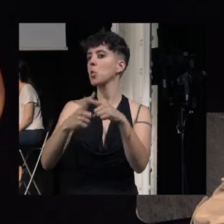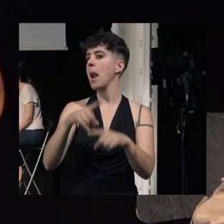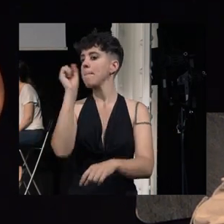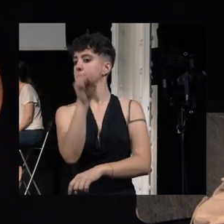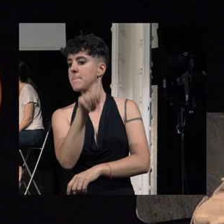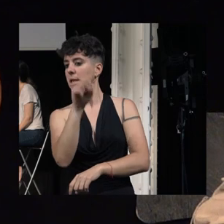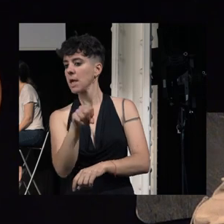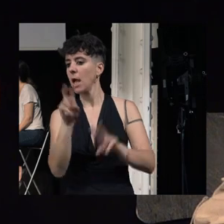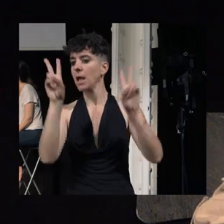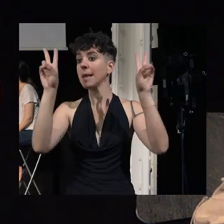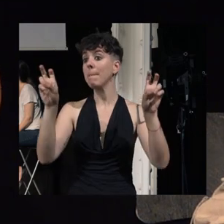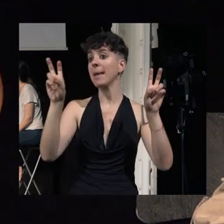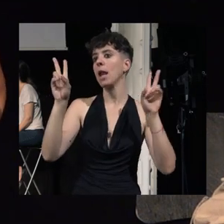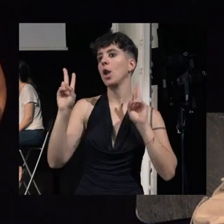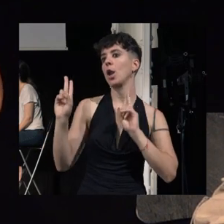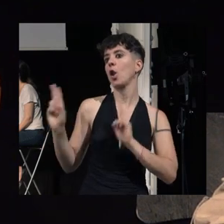del 1 de octubre. Curioso.